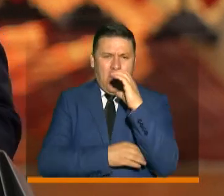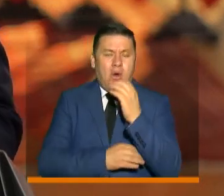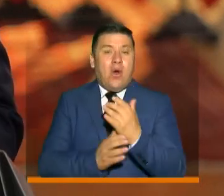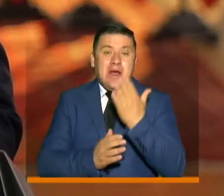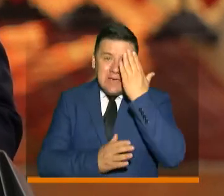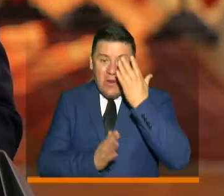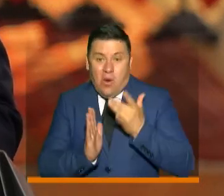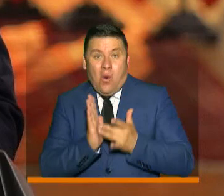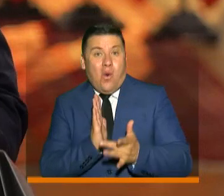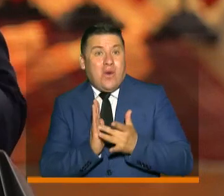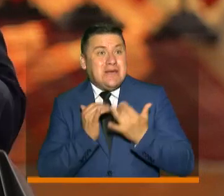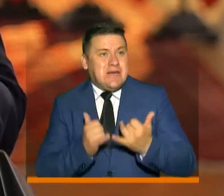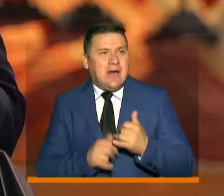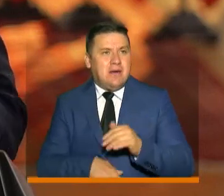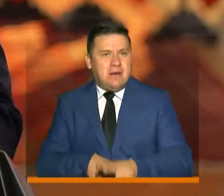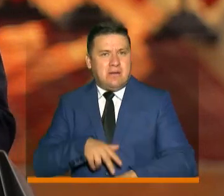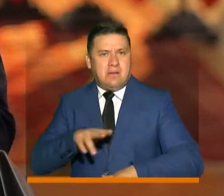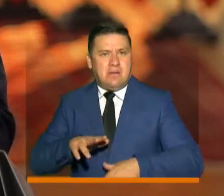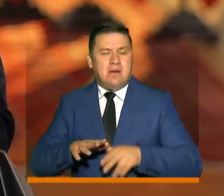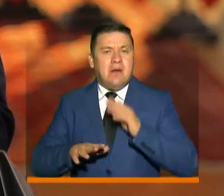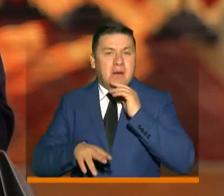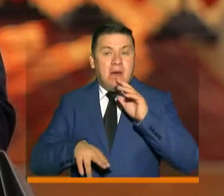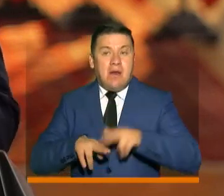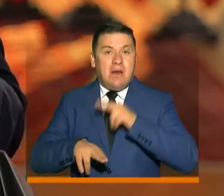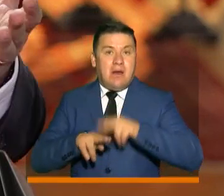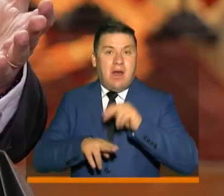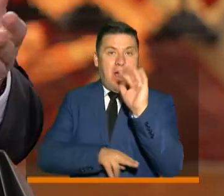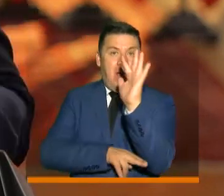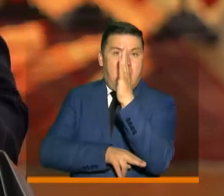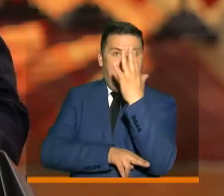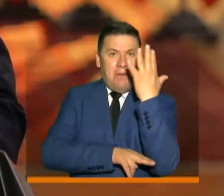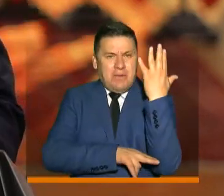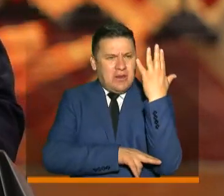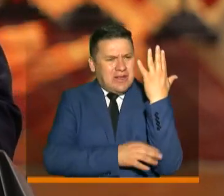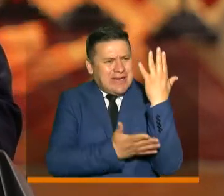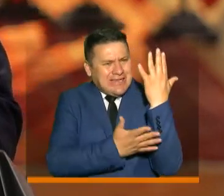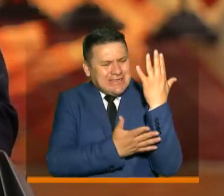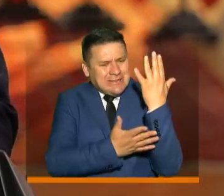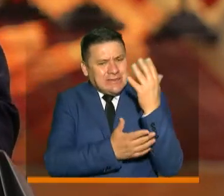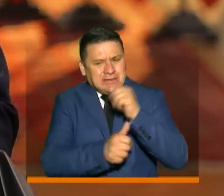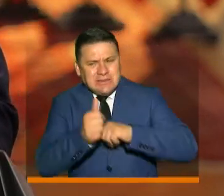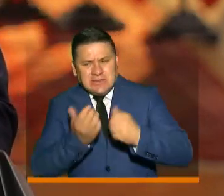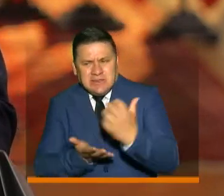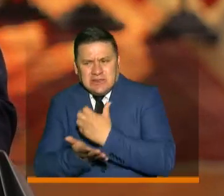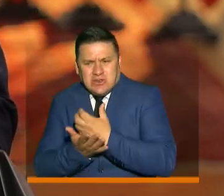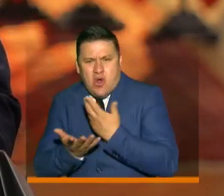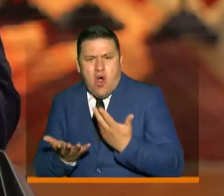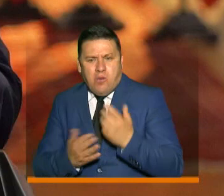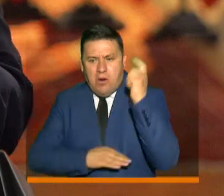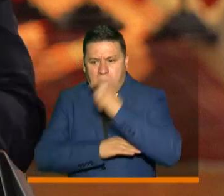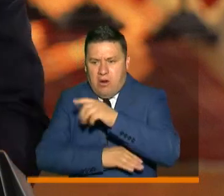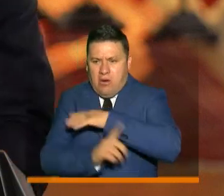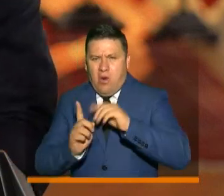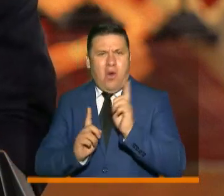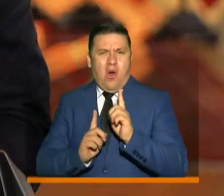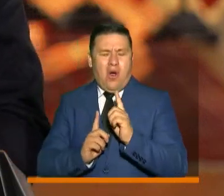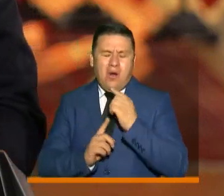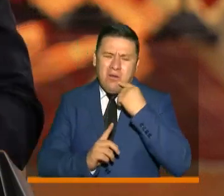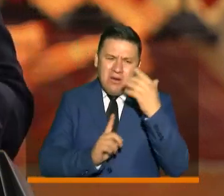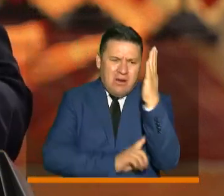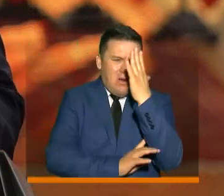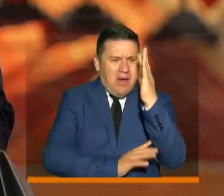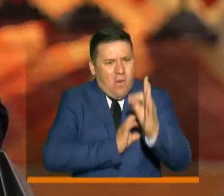urgencia de avanzar de la mano de la naturaleza hacia una economía de la inspiración ese talento